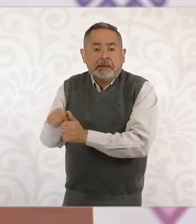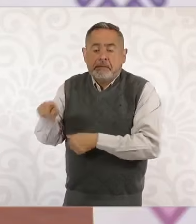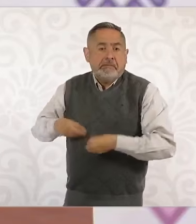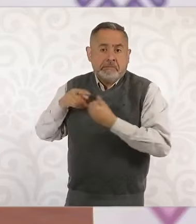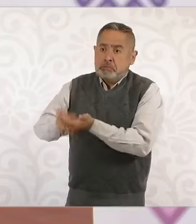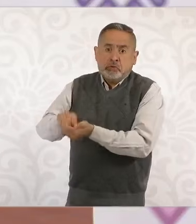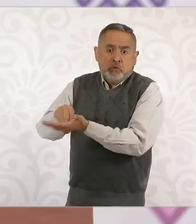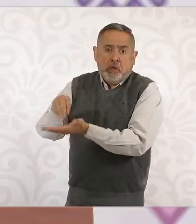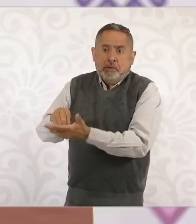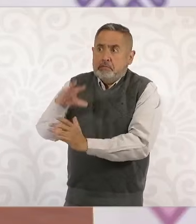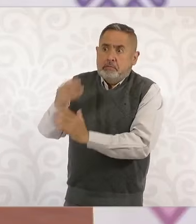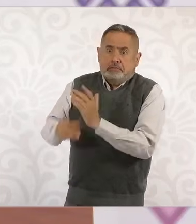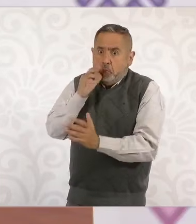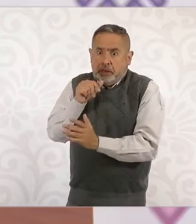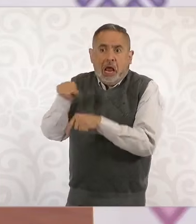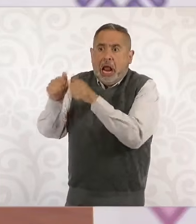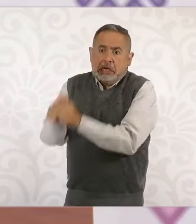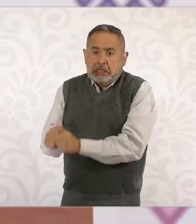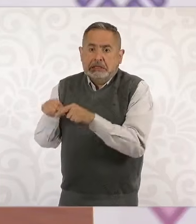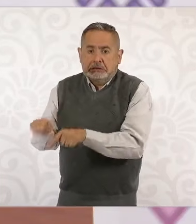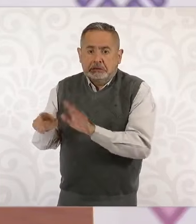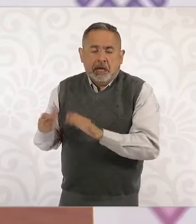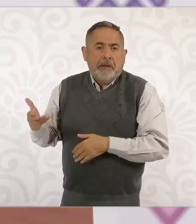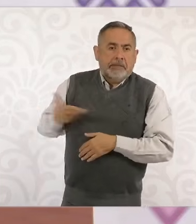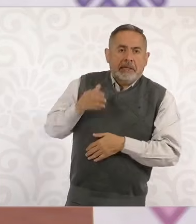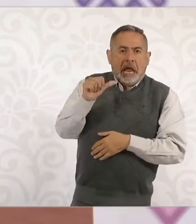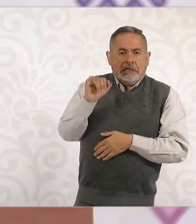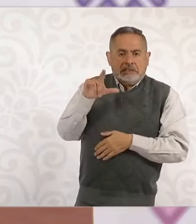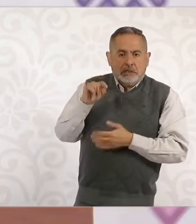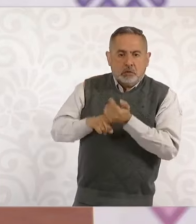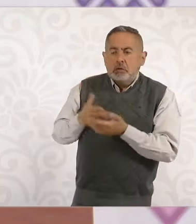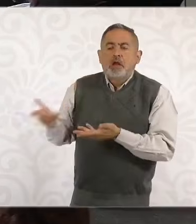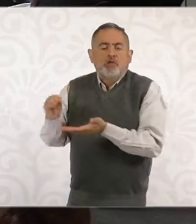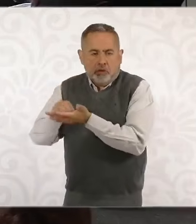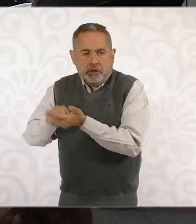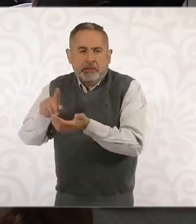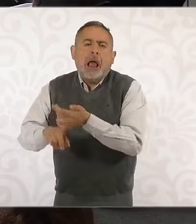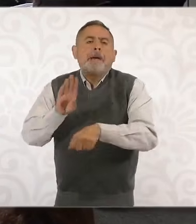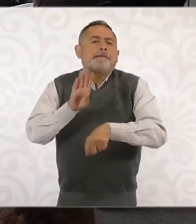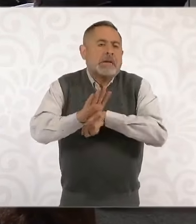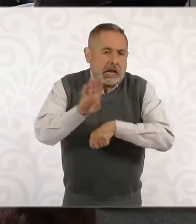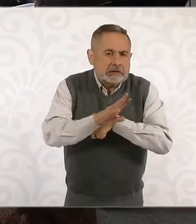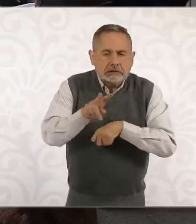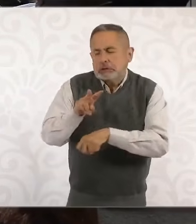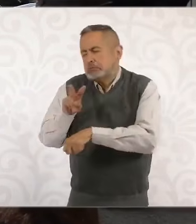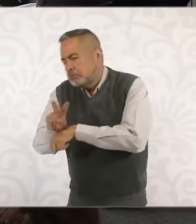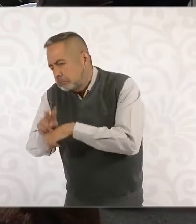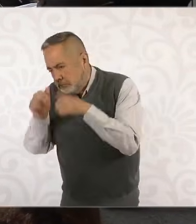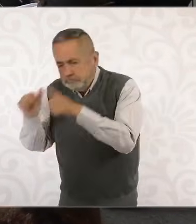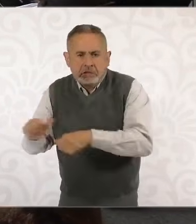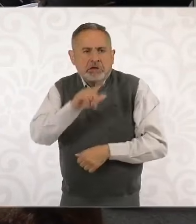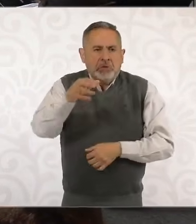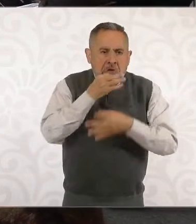mujer que pidió asilo en nuestro país. Y vamos a seguir informando